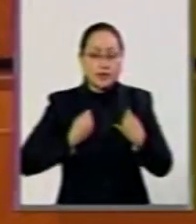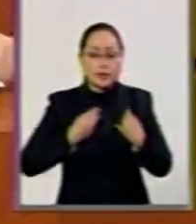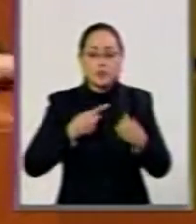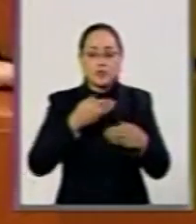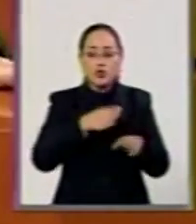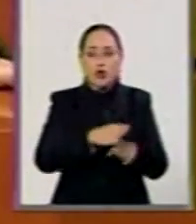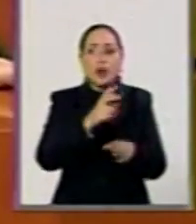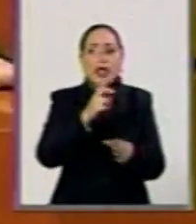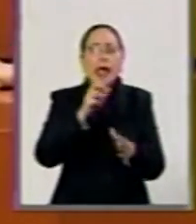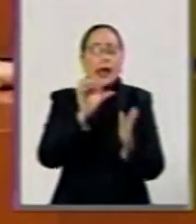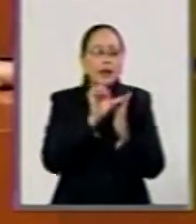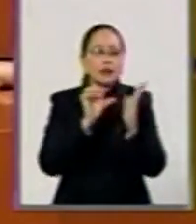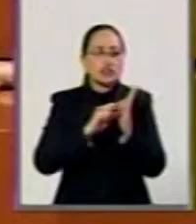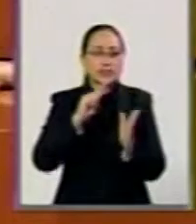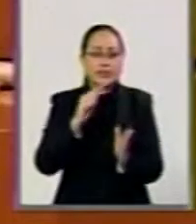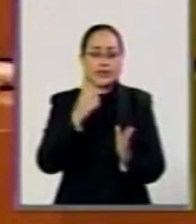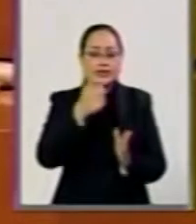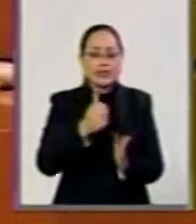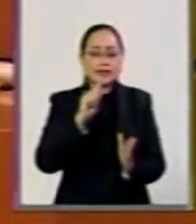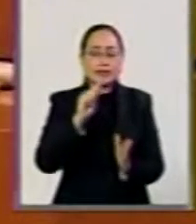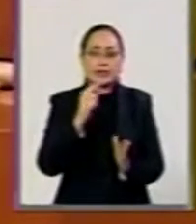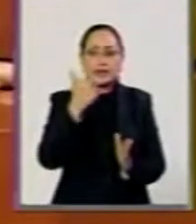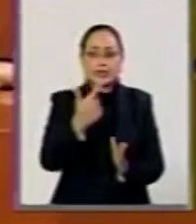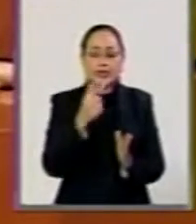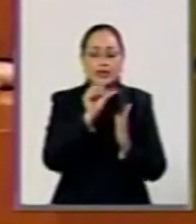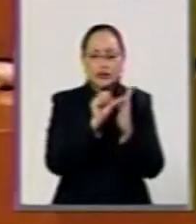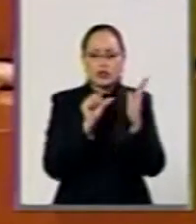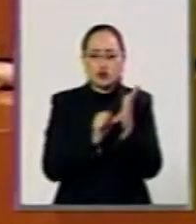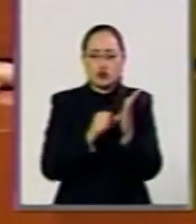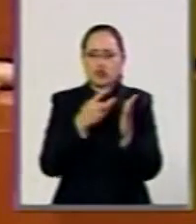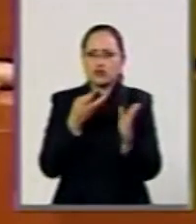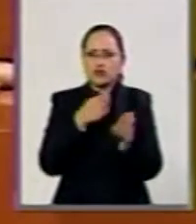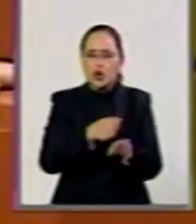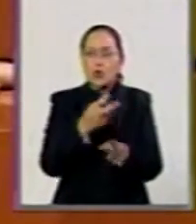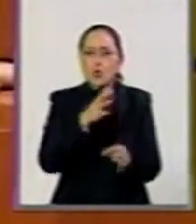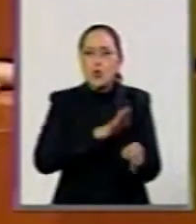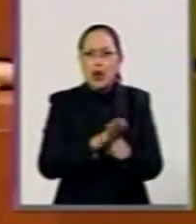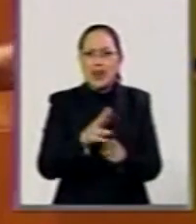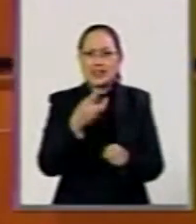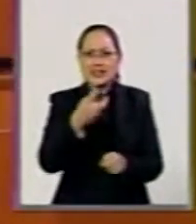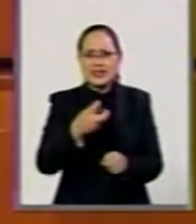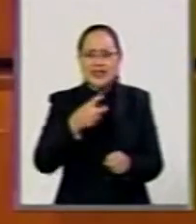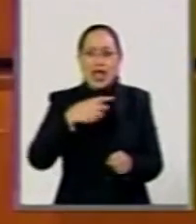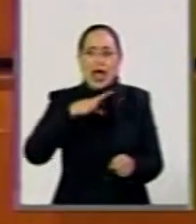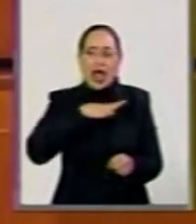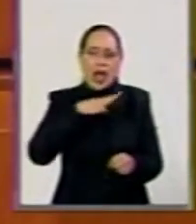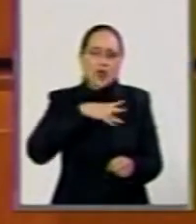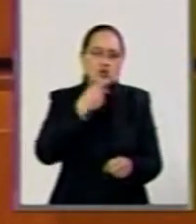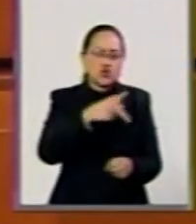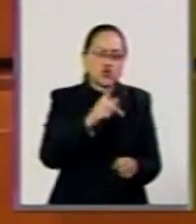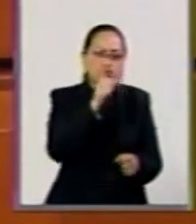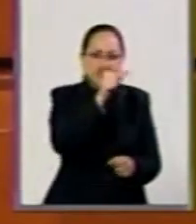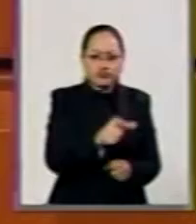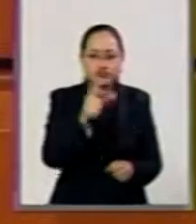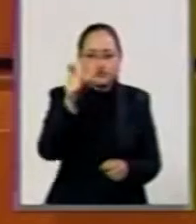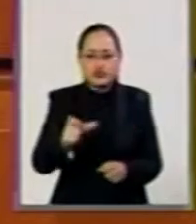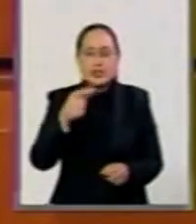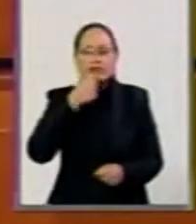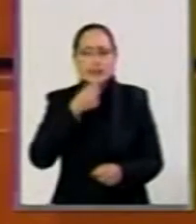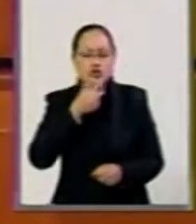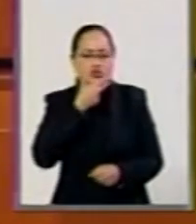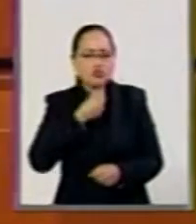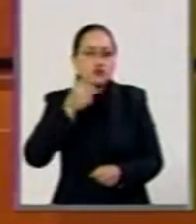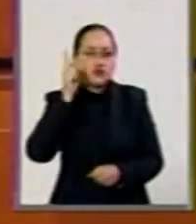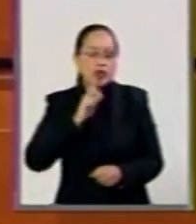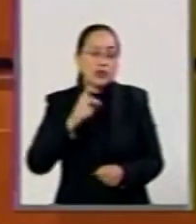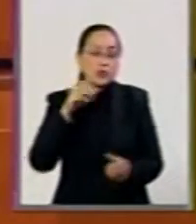particularmente el artículo 76 y el 77, que tienen que ver con violaciones a la intimidad de niños y niñas y adolescentes y a la